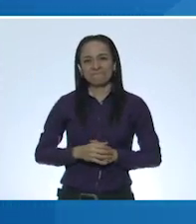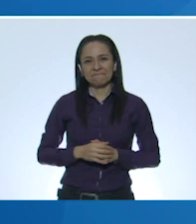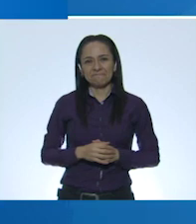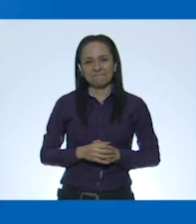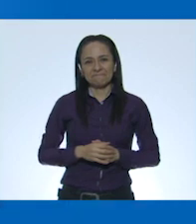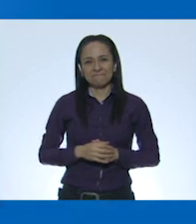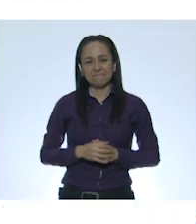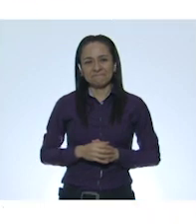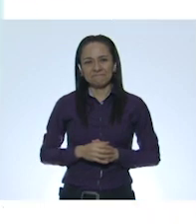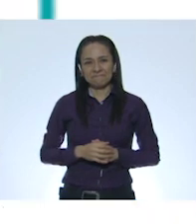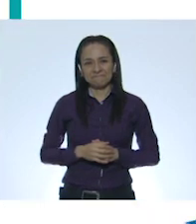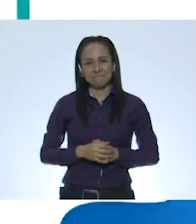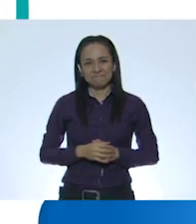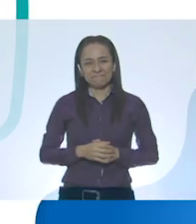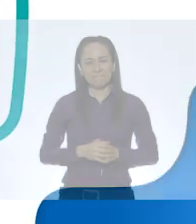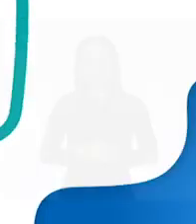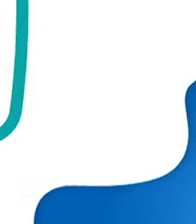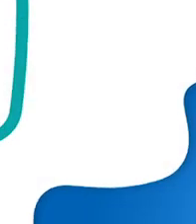aprendeencasa.cep.gov.mx.